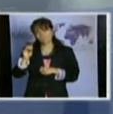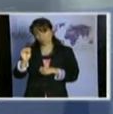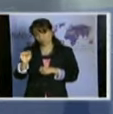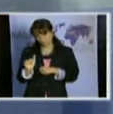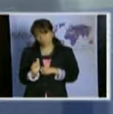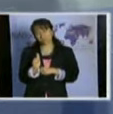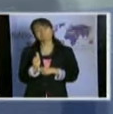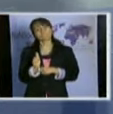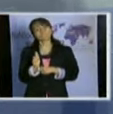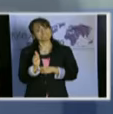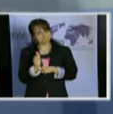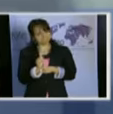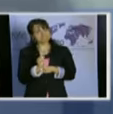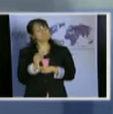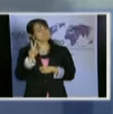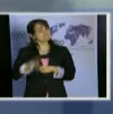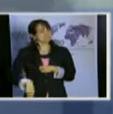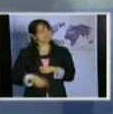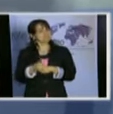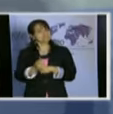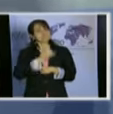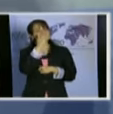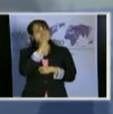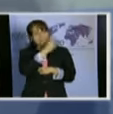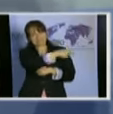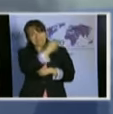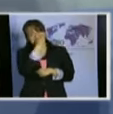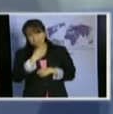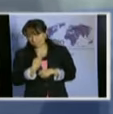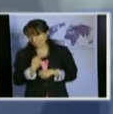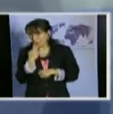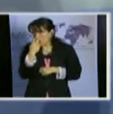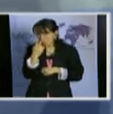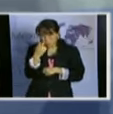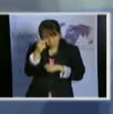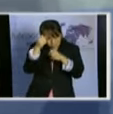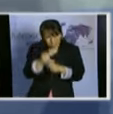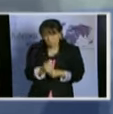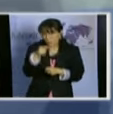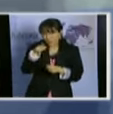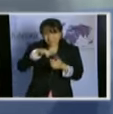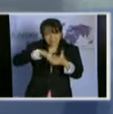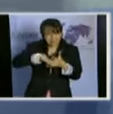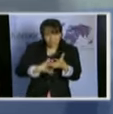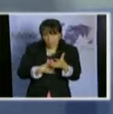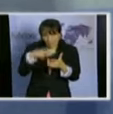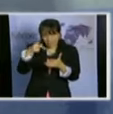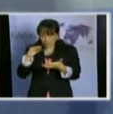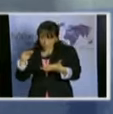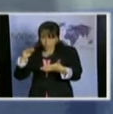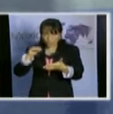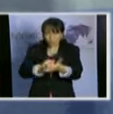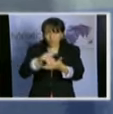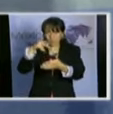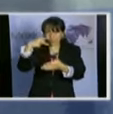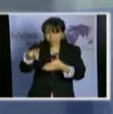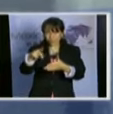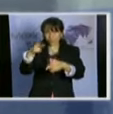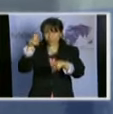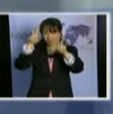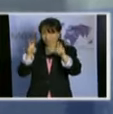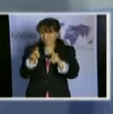dijo este es el mejor horario. Senadora, vas a tener un gran auditorio, les quiero agradecer a todos ustedes, de verdad. Y